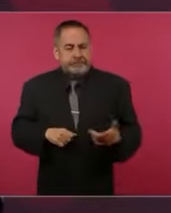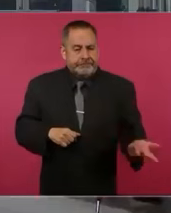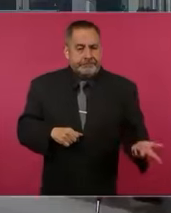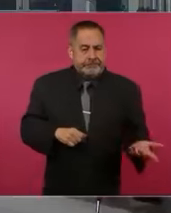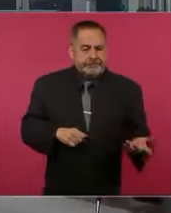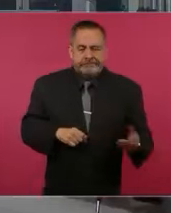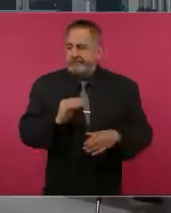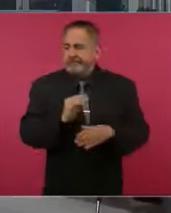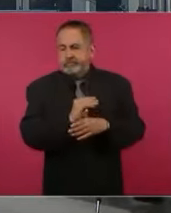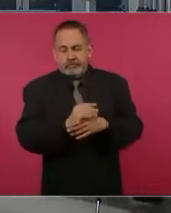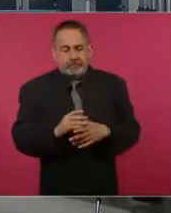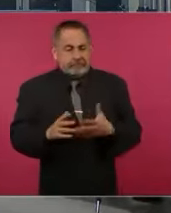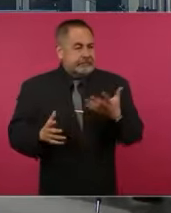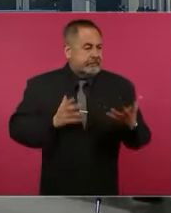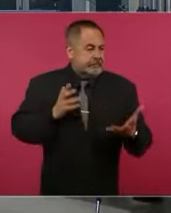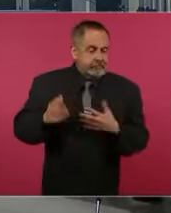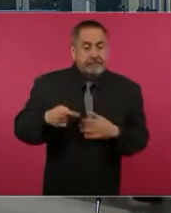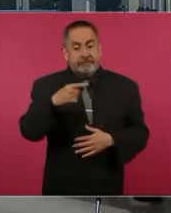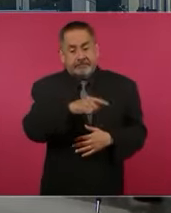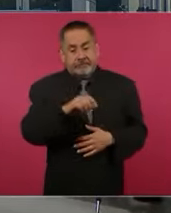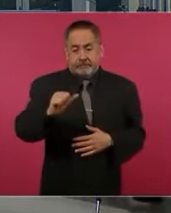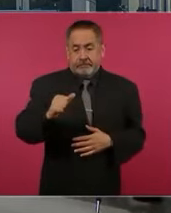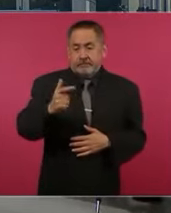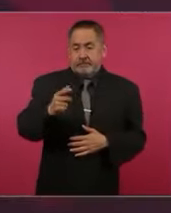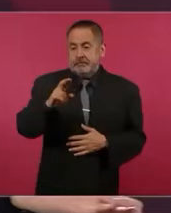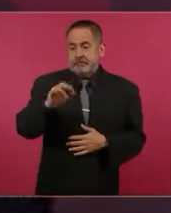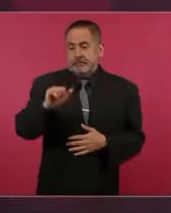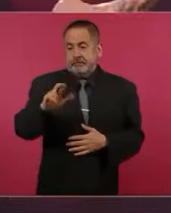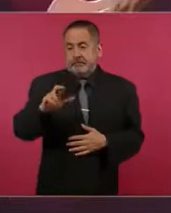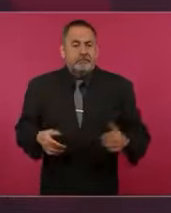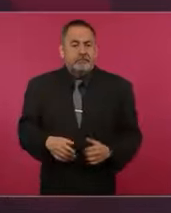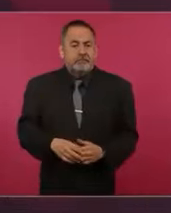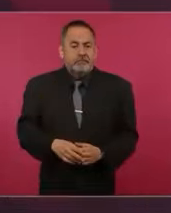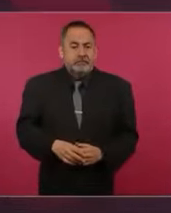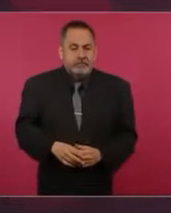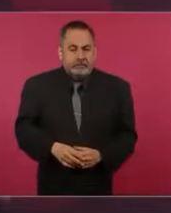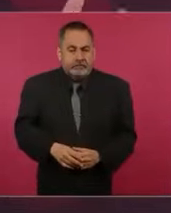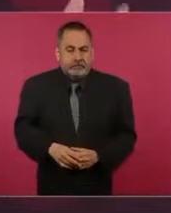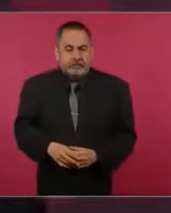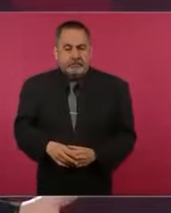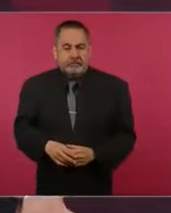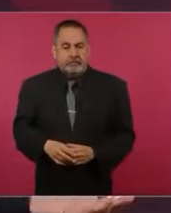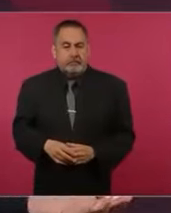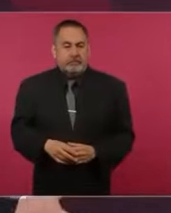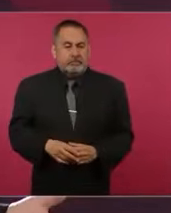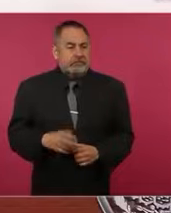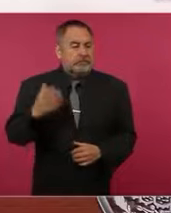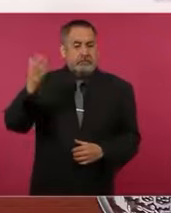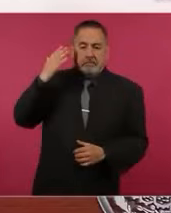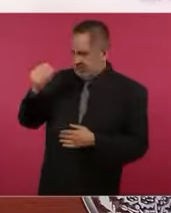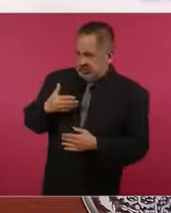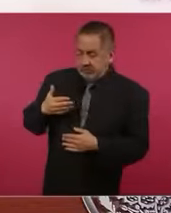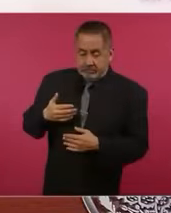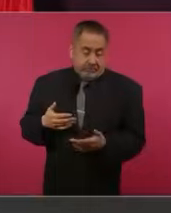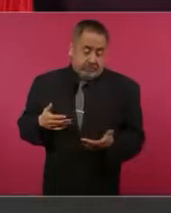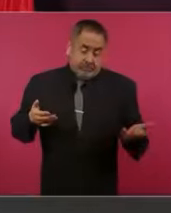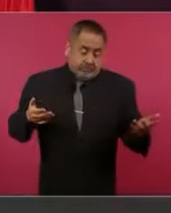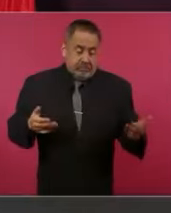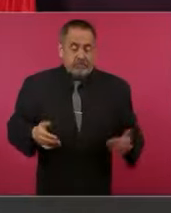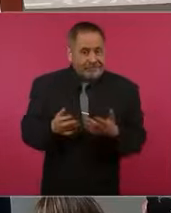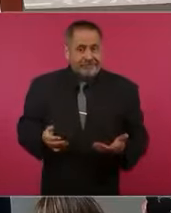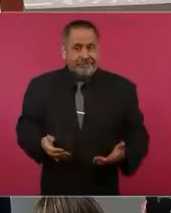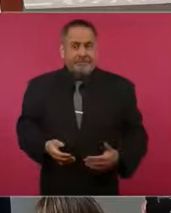hacen a un lado. Ya dice Aguilar Camín, es que antes nos apapachaban